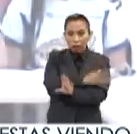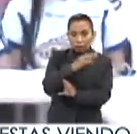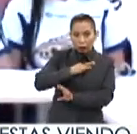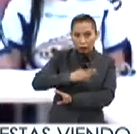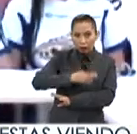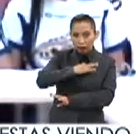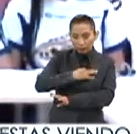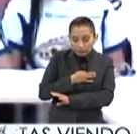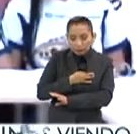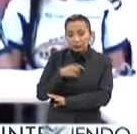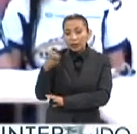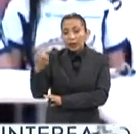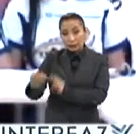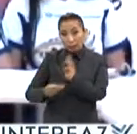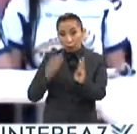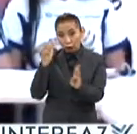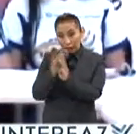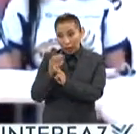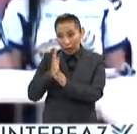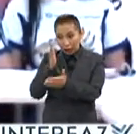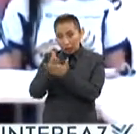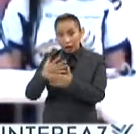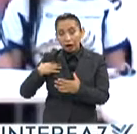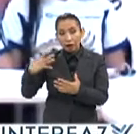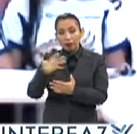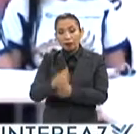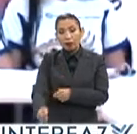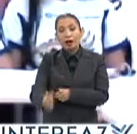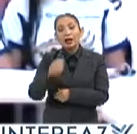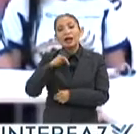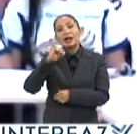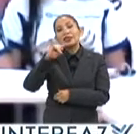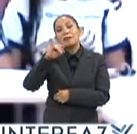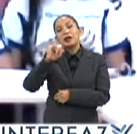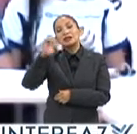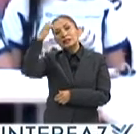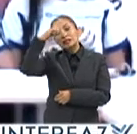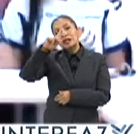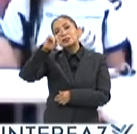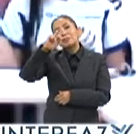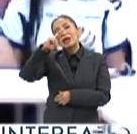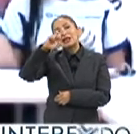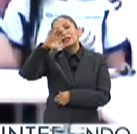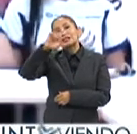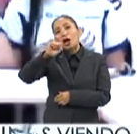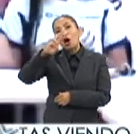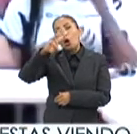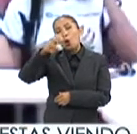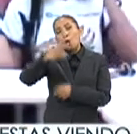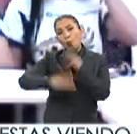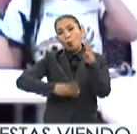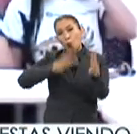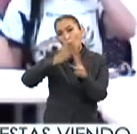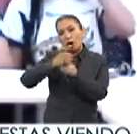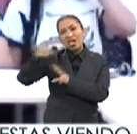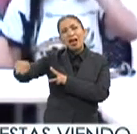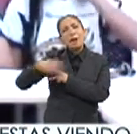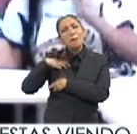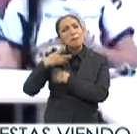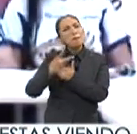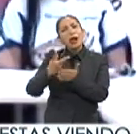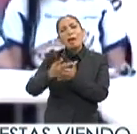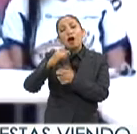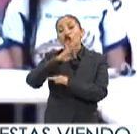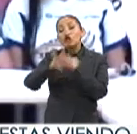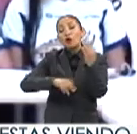Toluca. Este mundial ganamos el Engineering Inspiration Award, que es el premio a